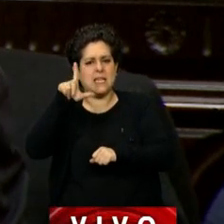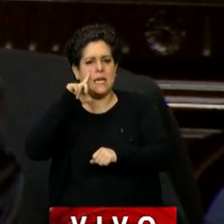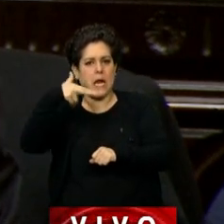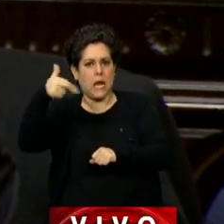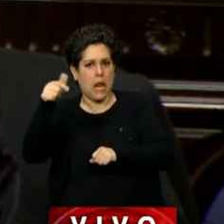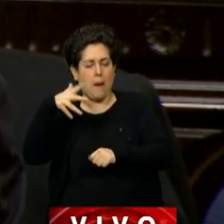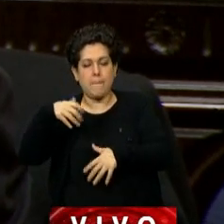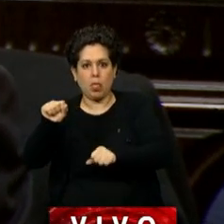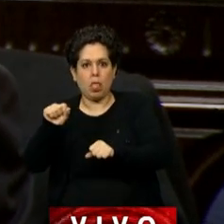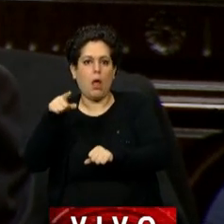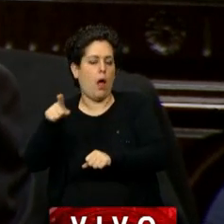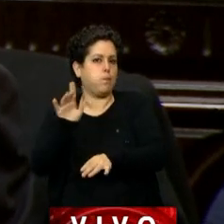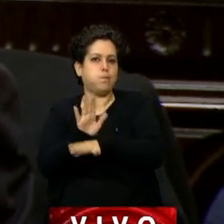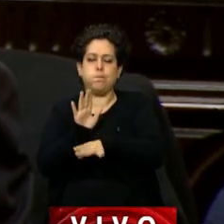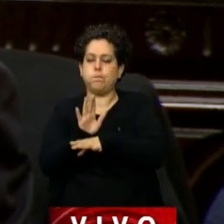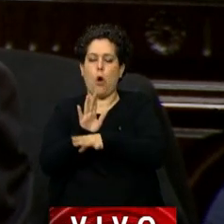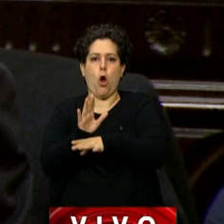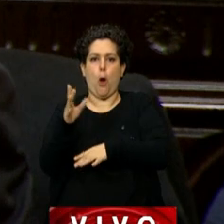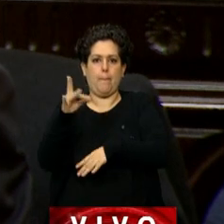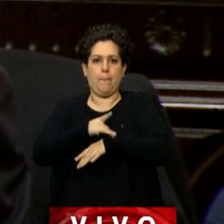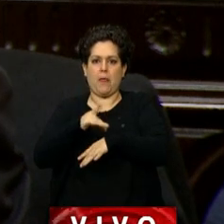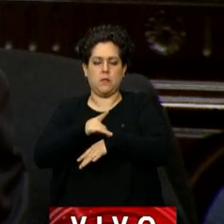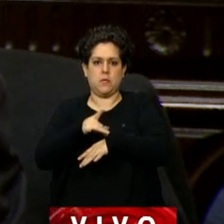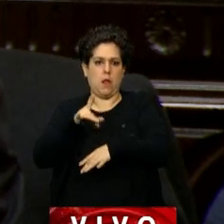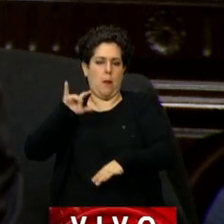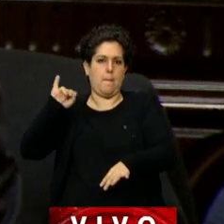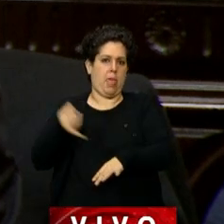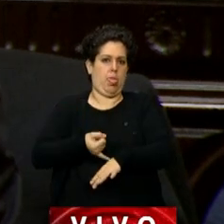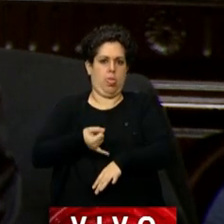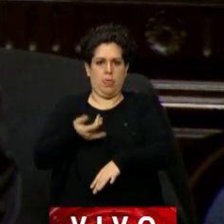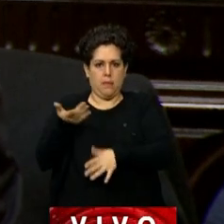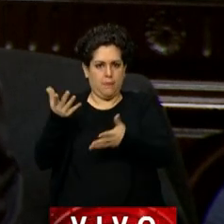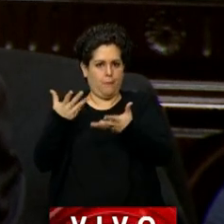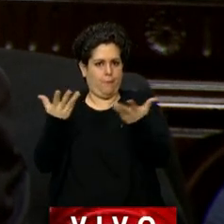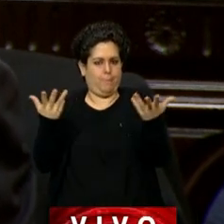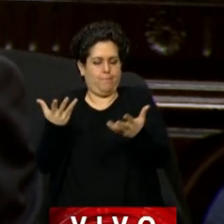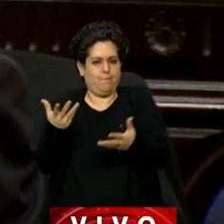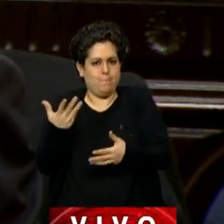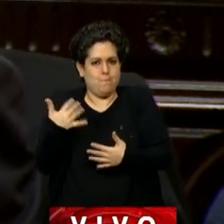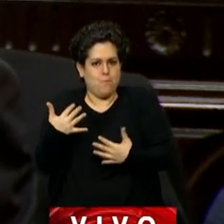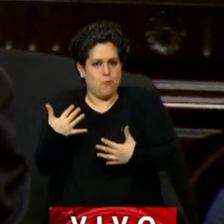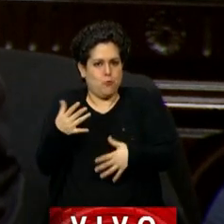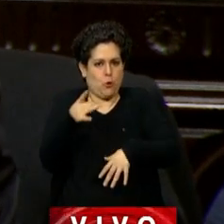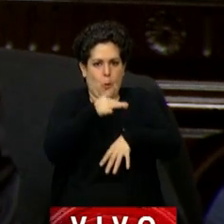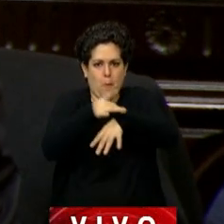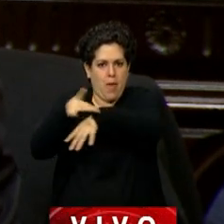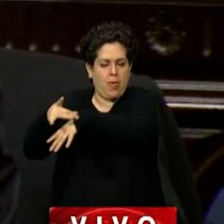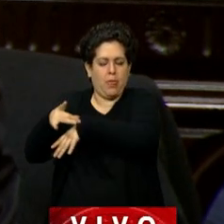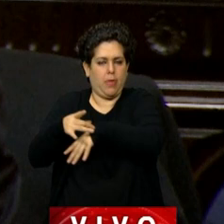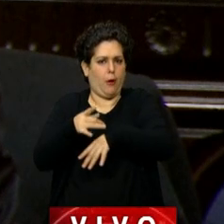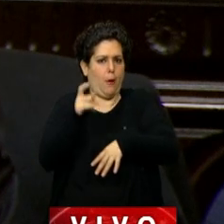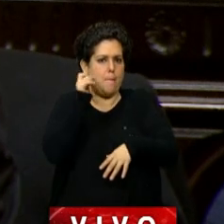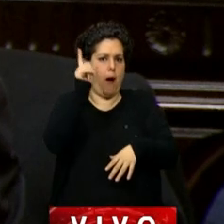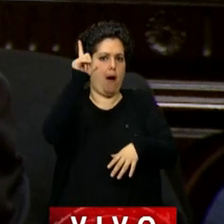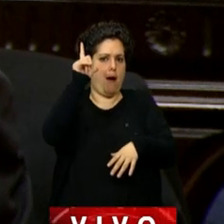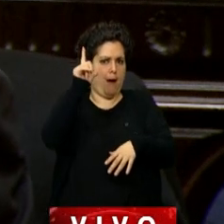de triunfalismo de la medicina, donde durante muchas generaciones de médicos pensaron